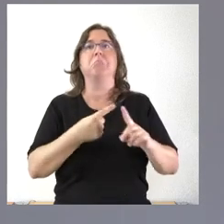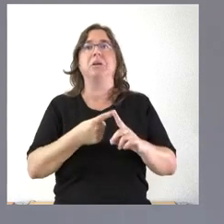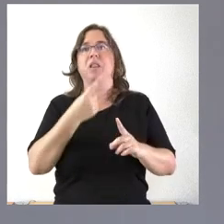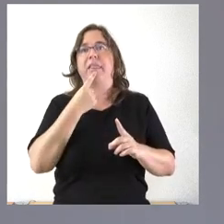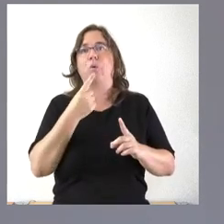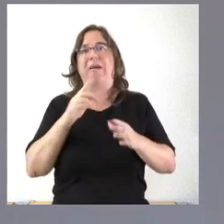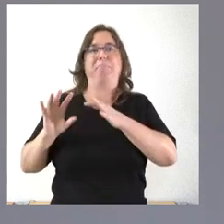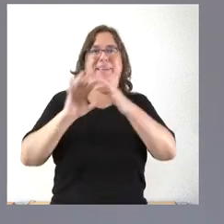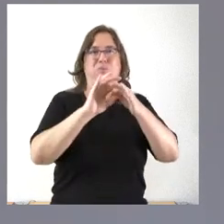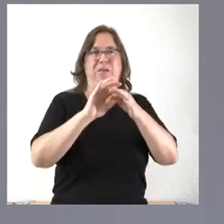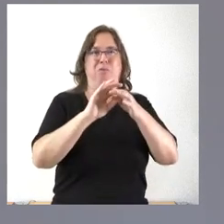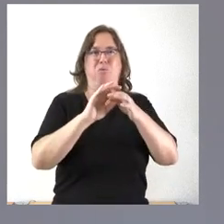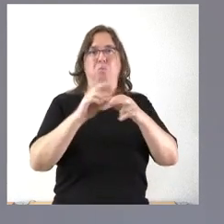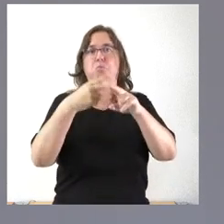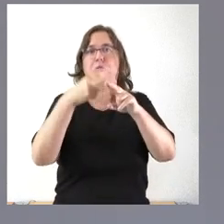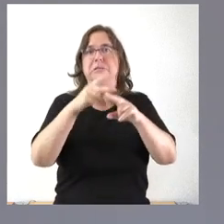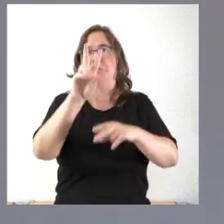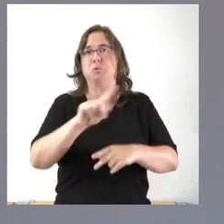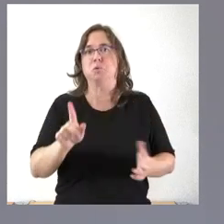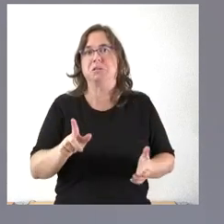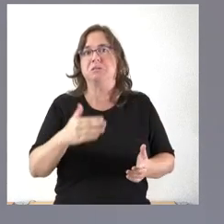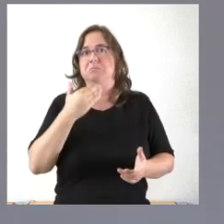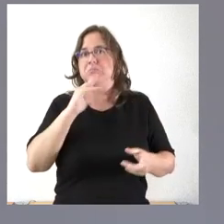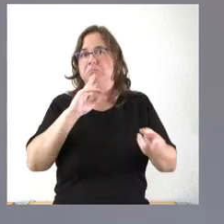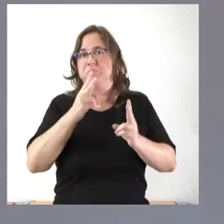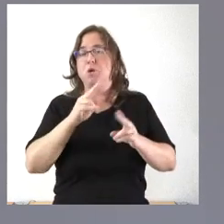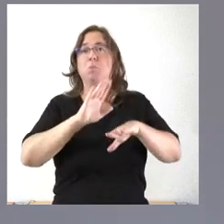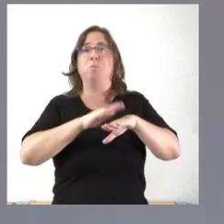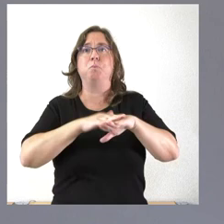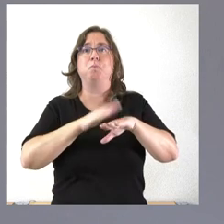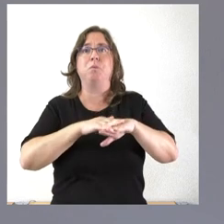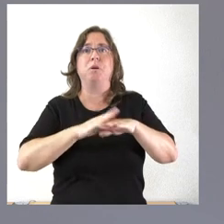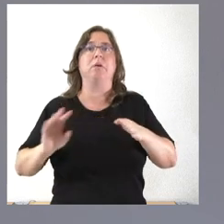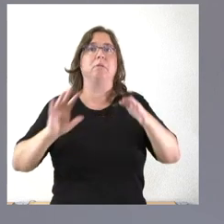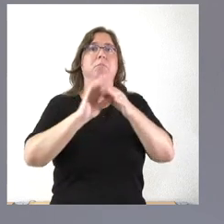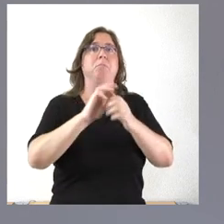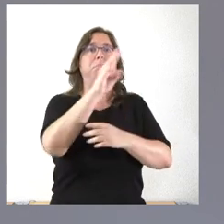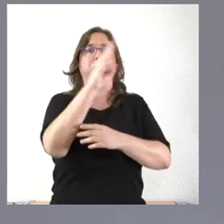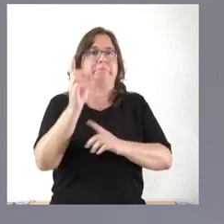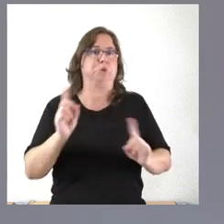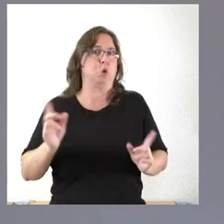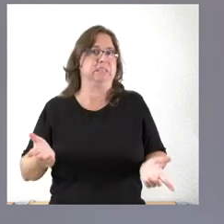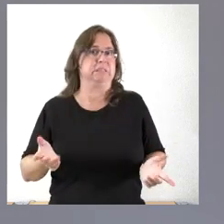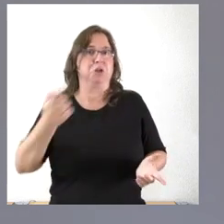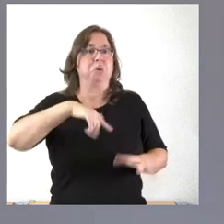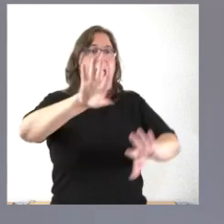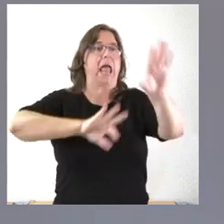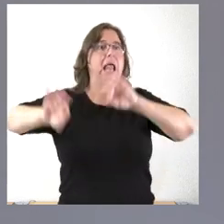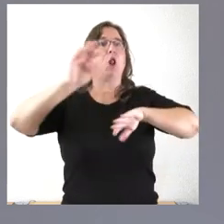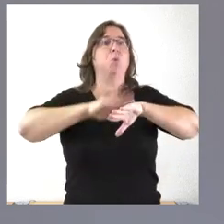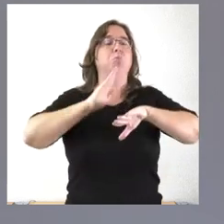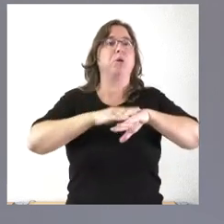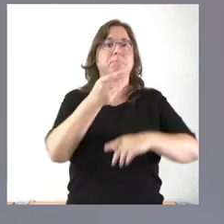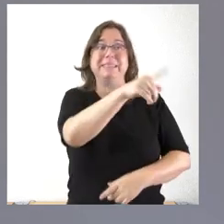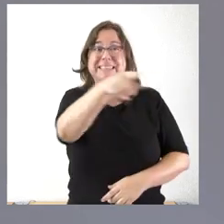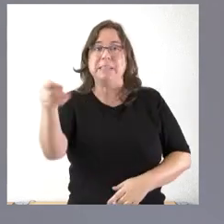están vinculados a ningún partido político. No sé si de su pregunta se deriva de que están vinculados al Partido Popular. No, nosotros hemos elegido a estas personas porque nos parecen las